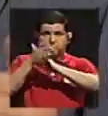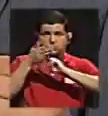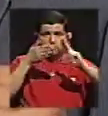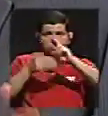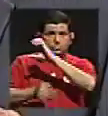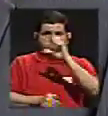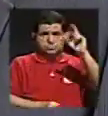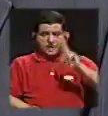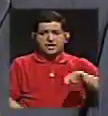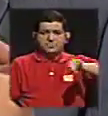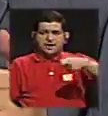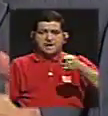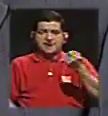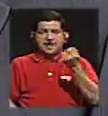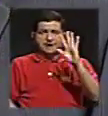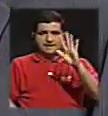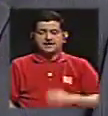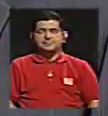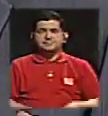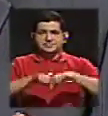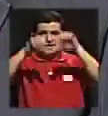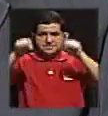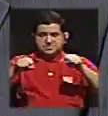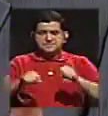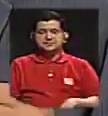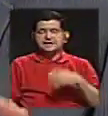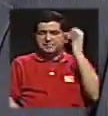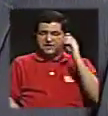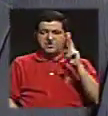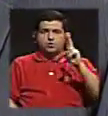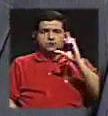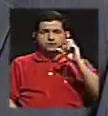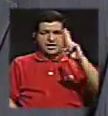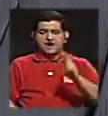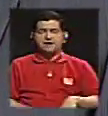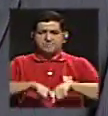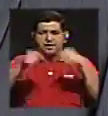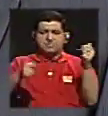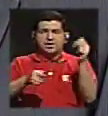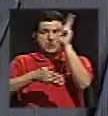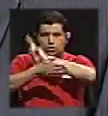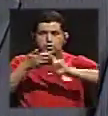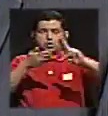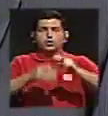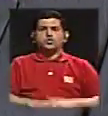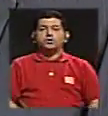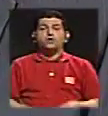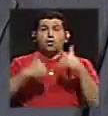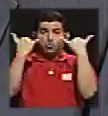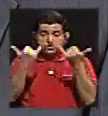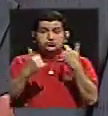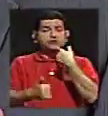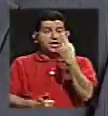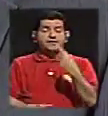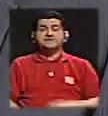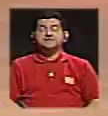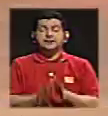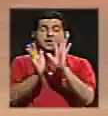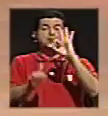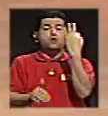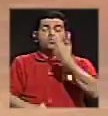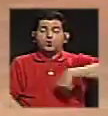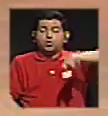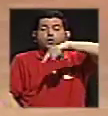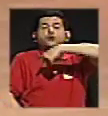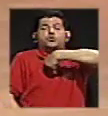Rica Canal 15 el sistema radiofónico ucr y el sem universidad e ya hemos manifestado públicamente que